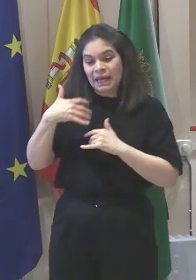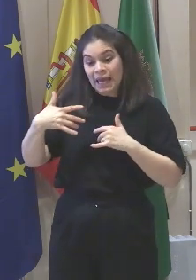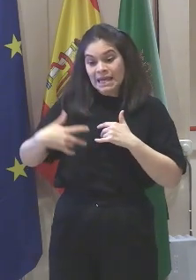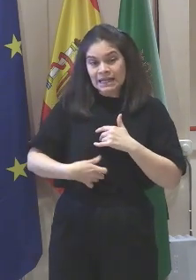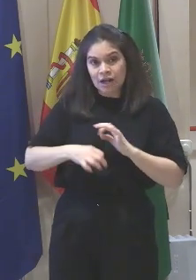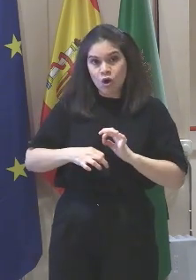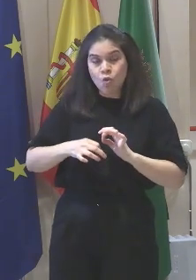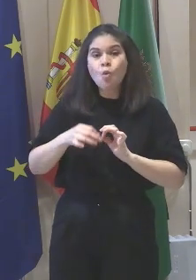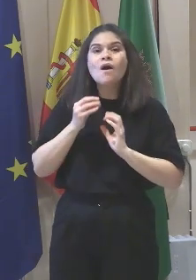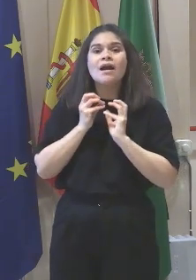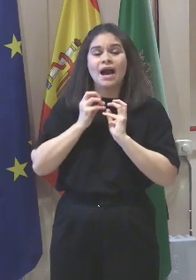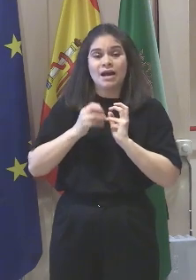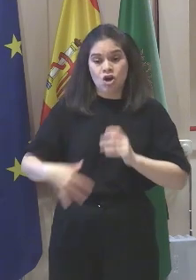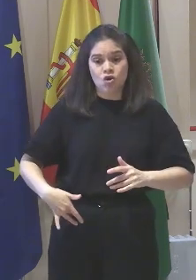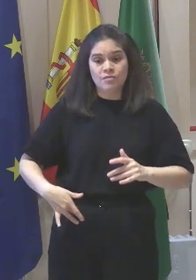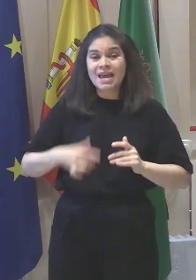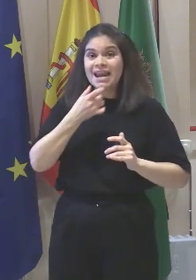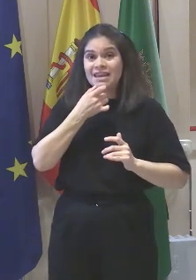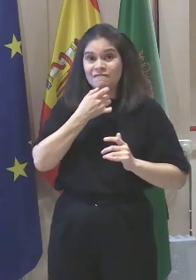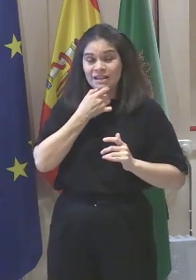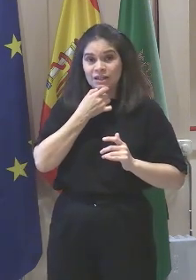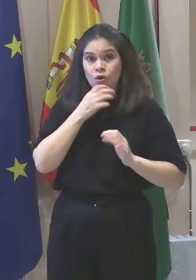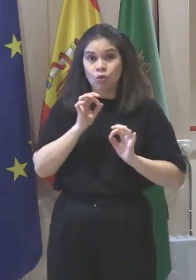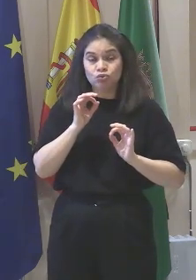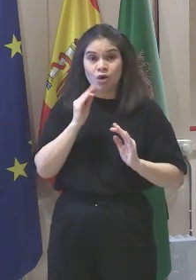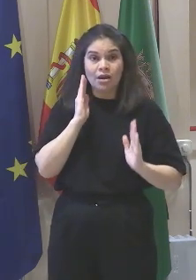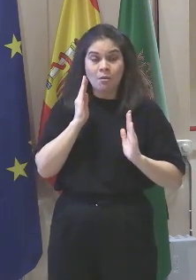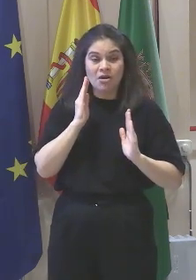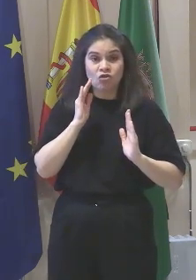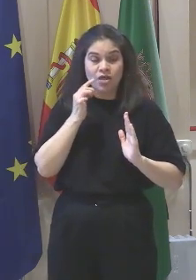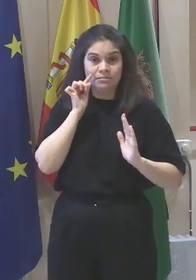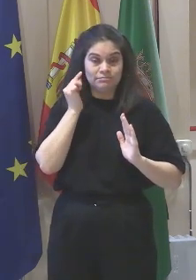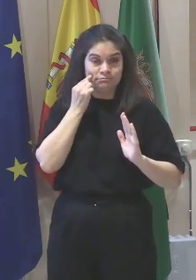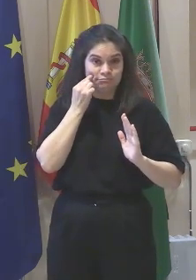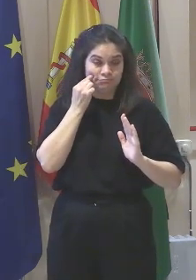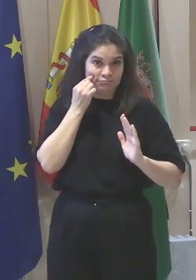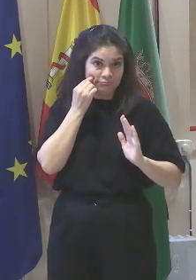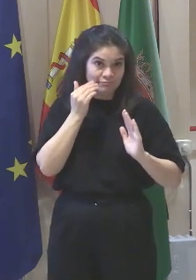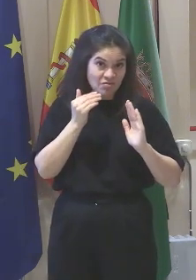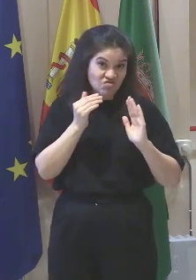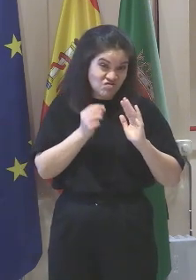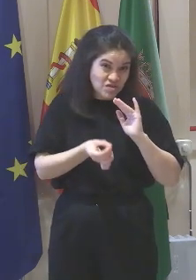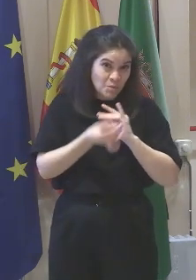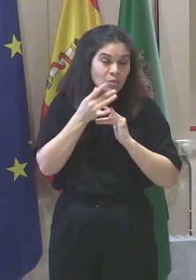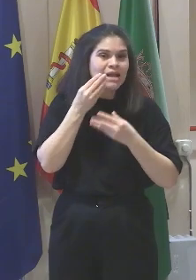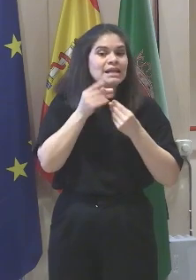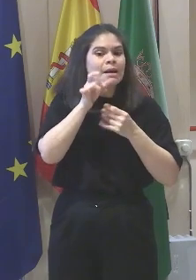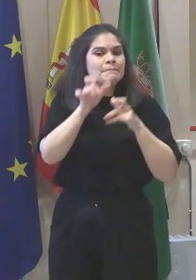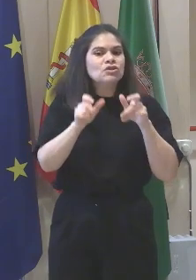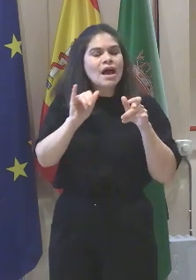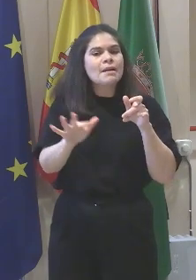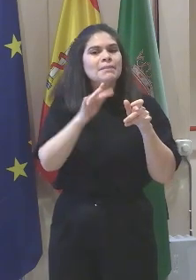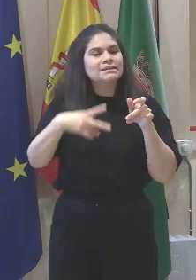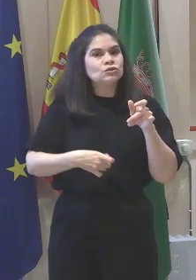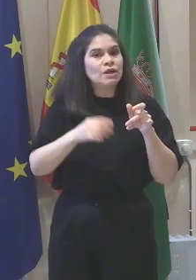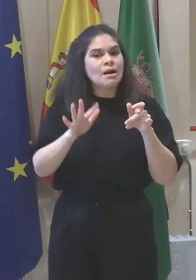ganglio linfático, en la ingle, en el momento del debut, va a hacer que esas personas tengan más secreción de insulina más tiempo. Y se ha visto,